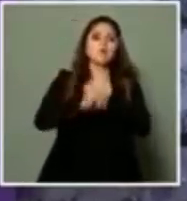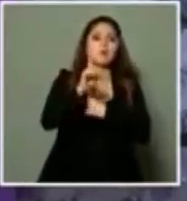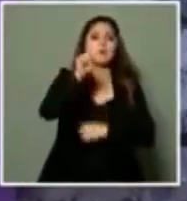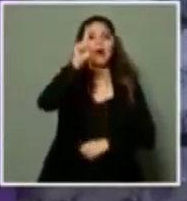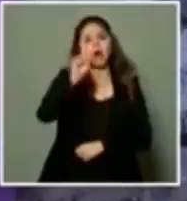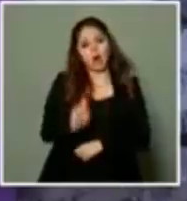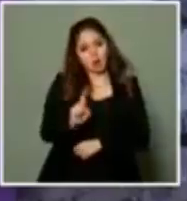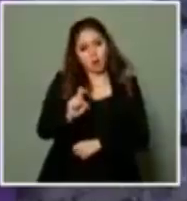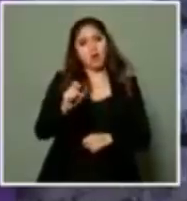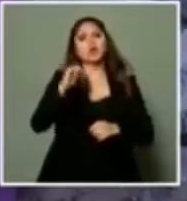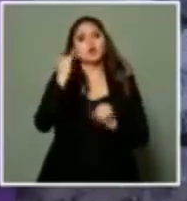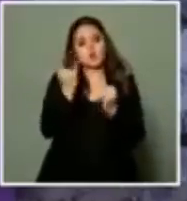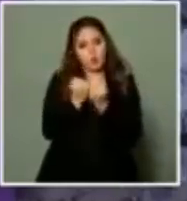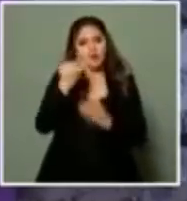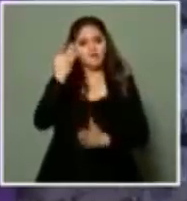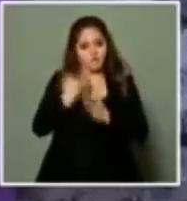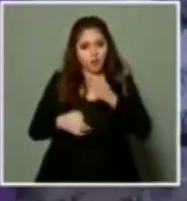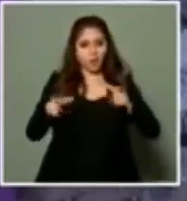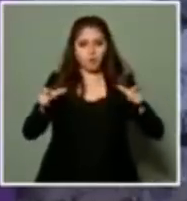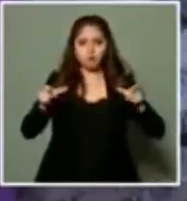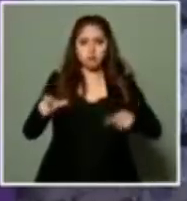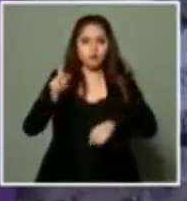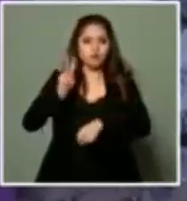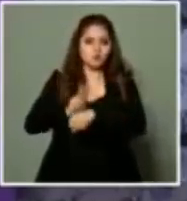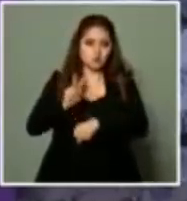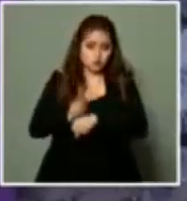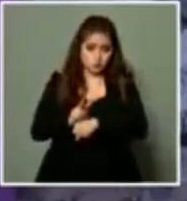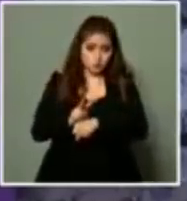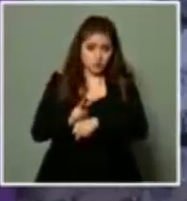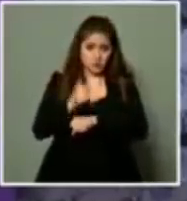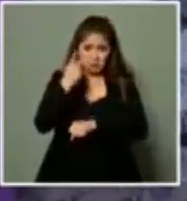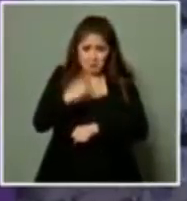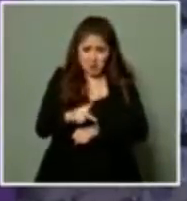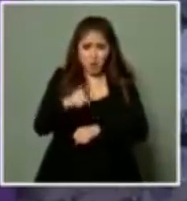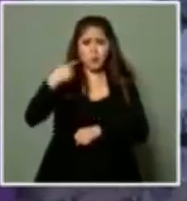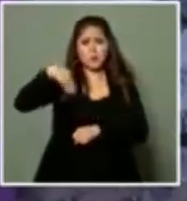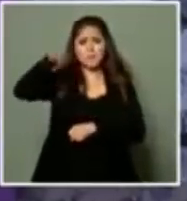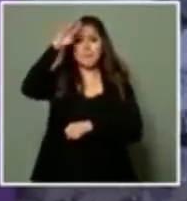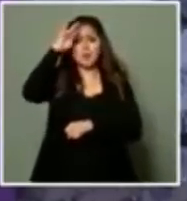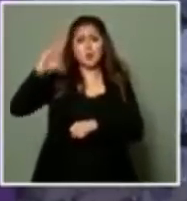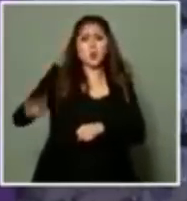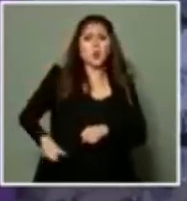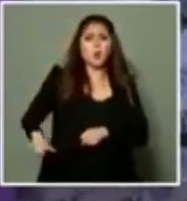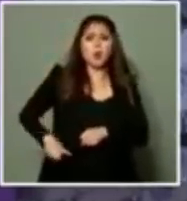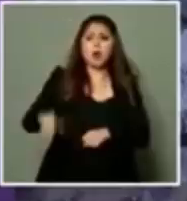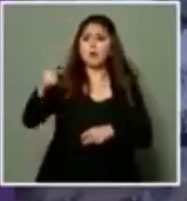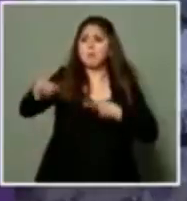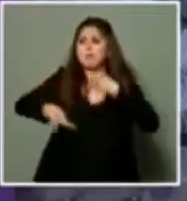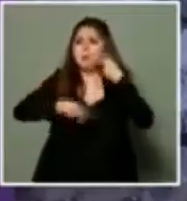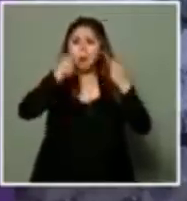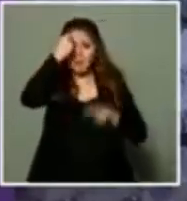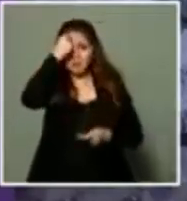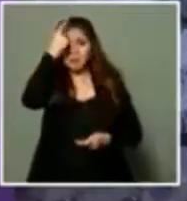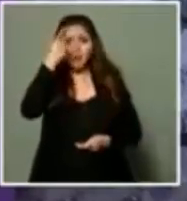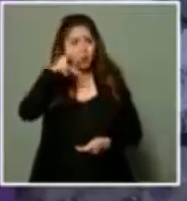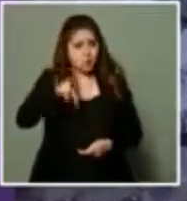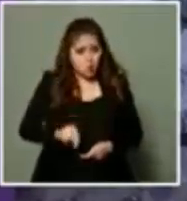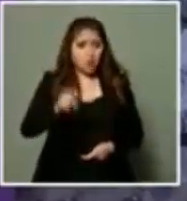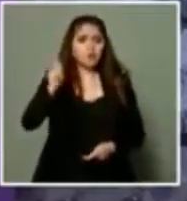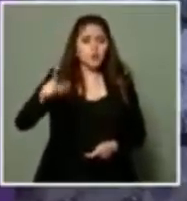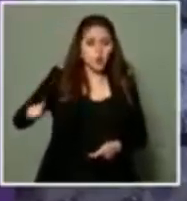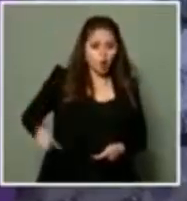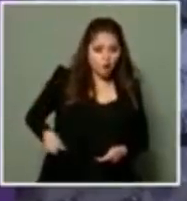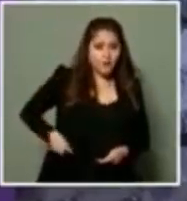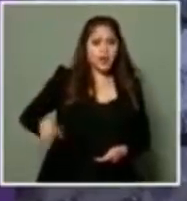y por supuesto como la falta de seguridad. No se trata de gobernar con ocurrencias, sino de tener un gobierno